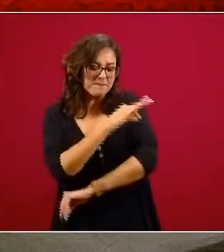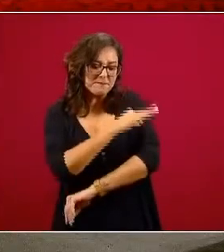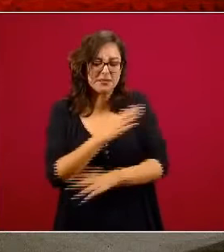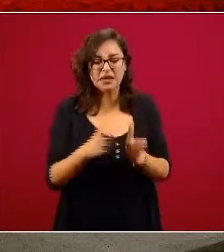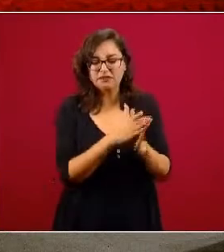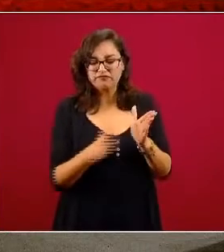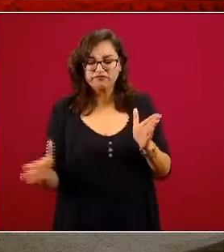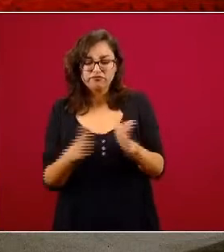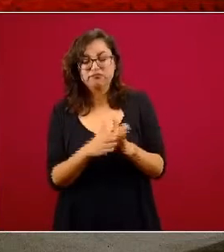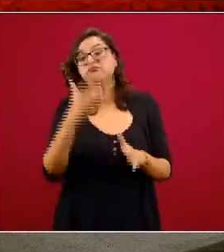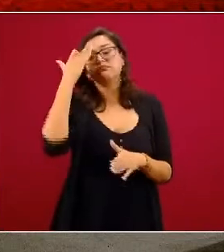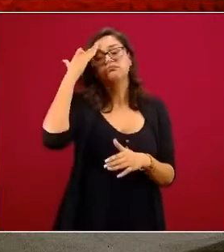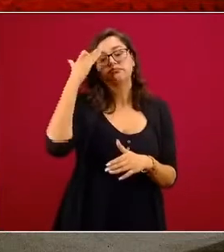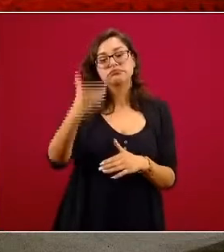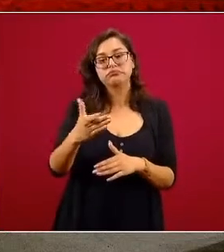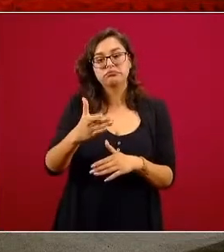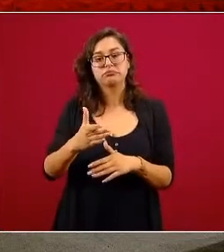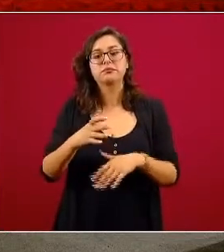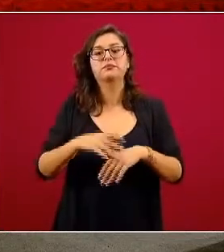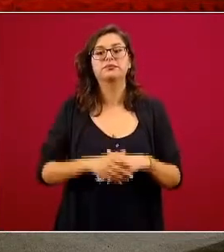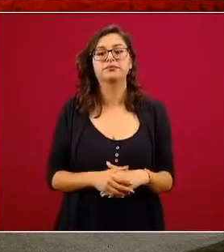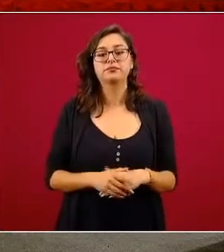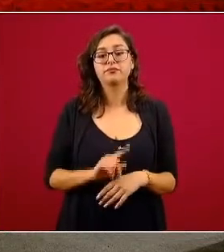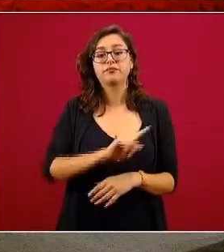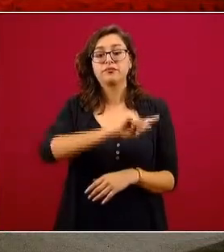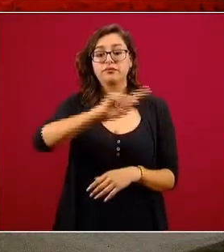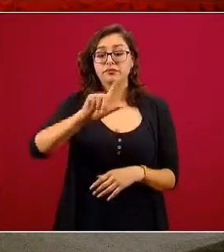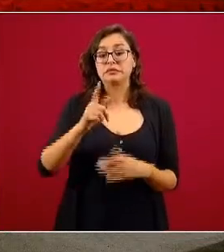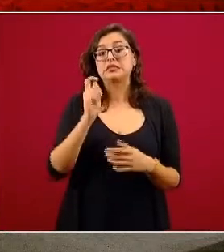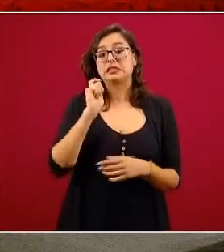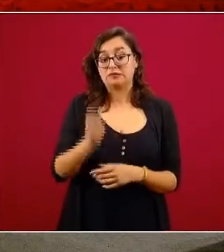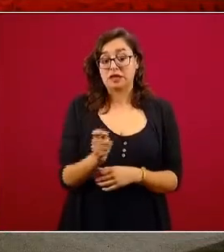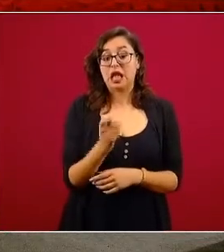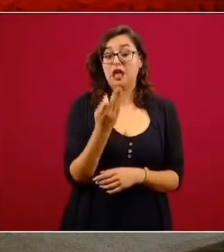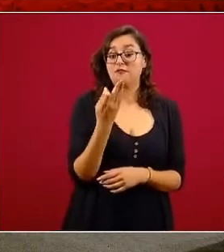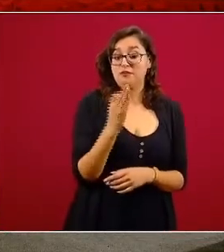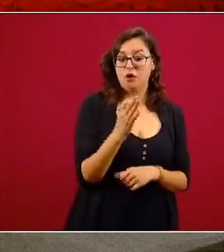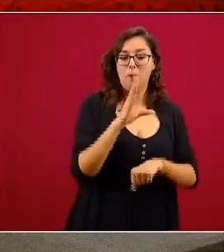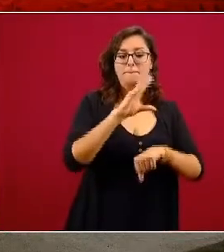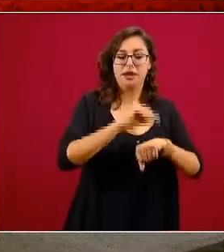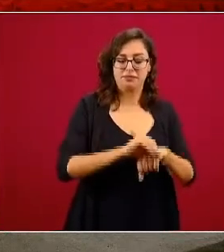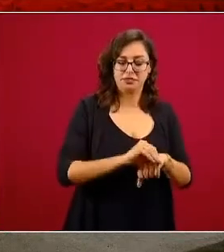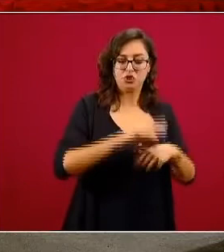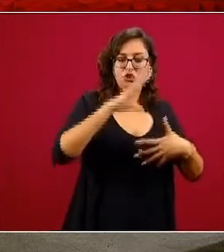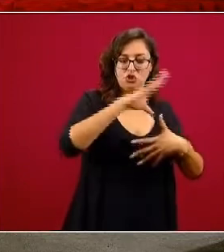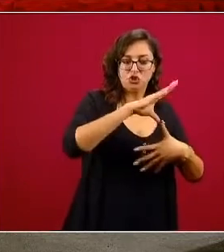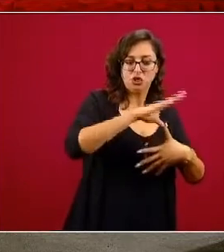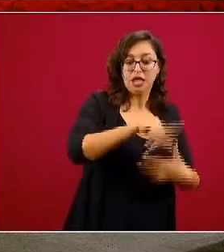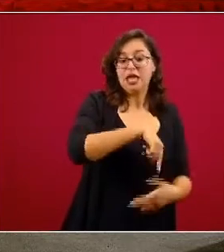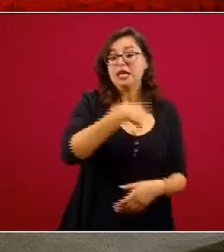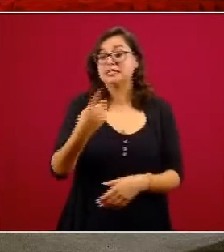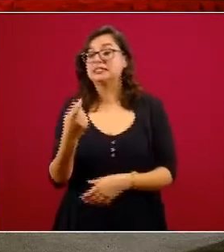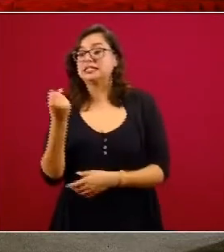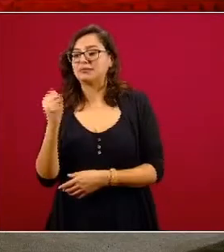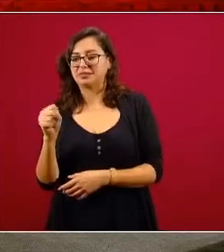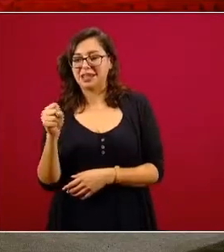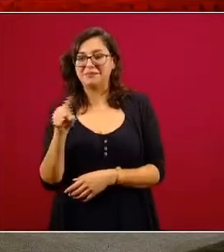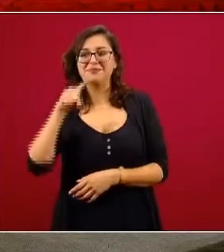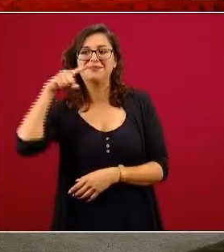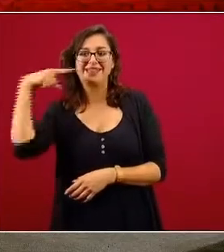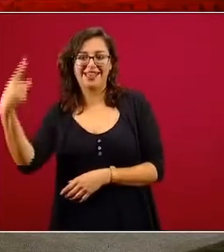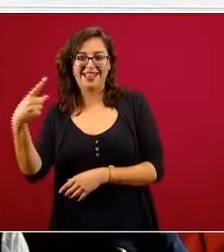en fabricarse la vacuna. De modo que en febrero se liberan para el hemisferio norte, en septiembre para el hemisferio sur. Y no